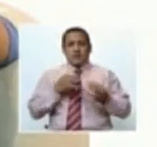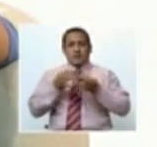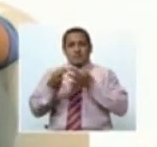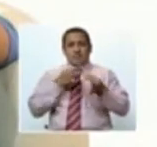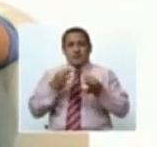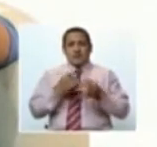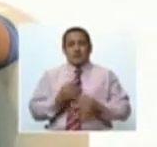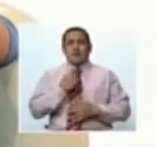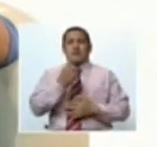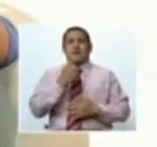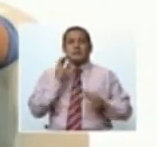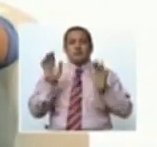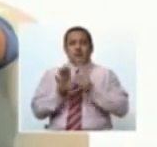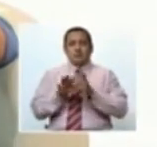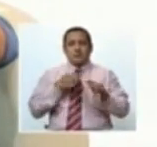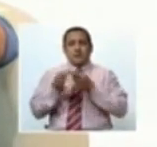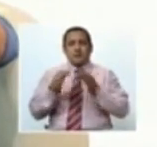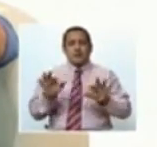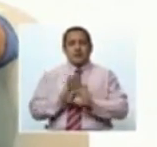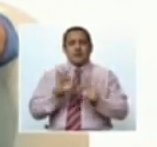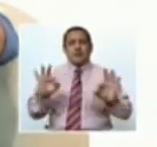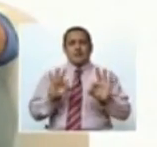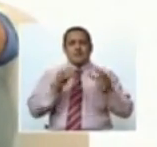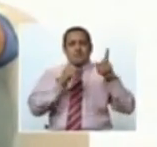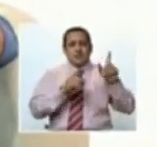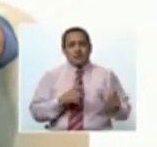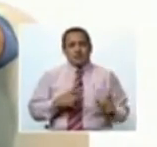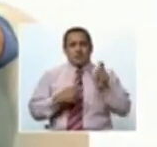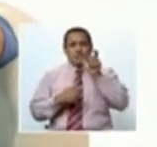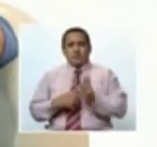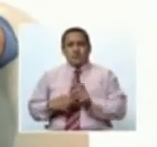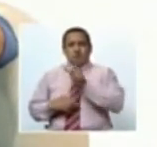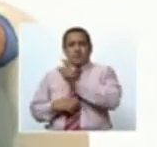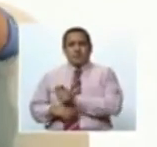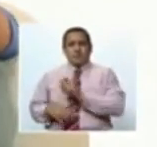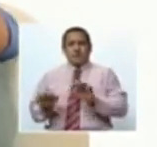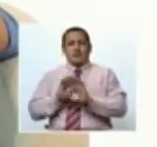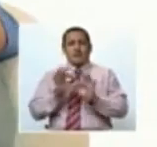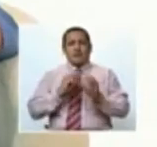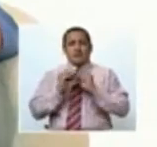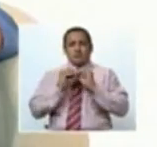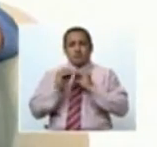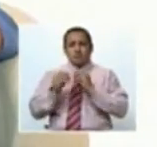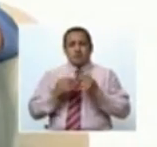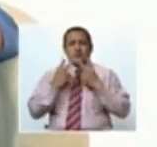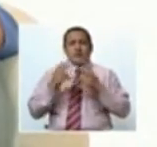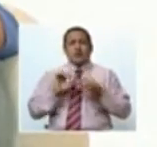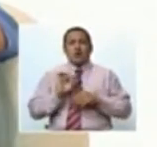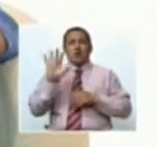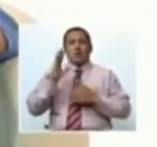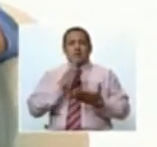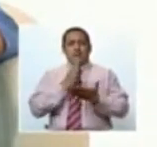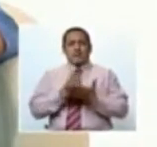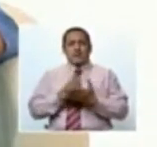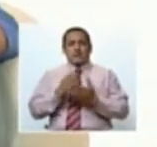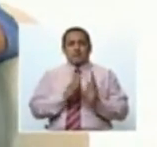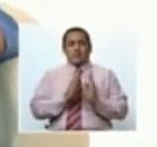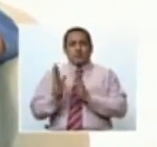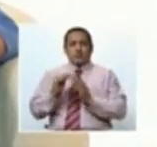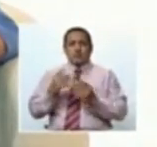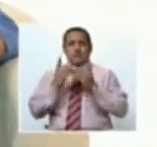lo que él señala es que ninguna de las partes ha solicitado la indemnización, y es más, la otra parte del